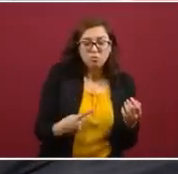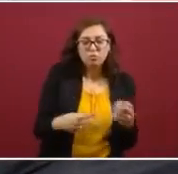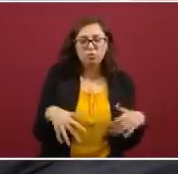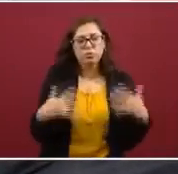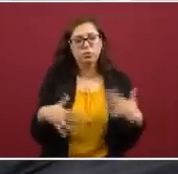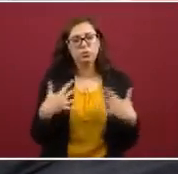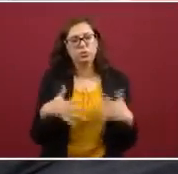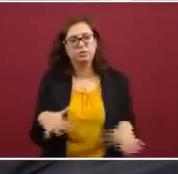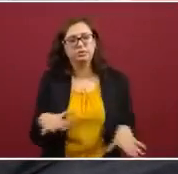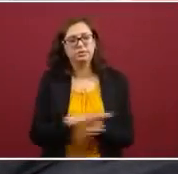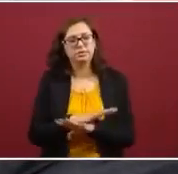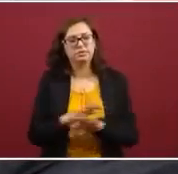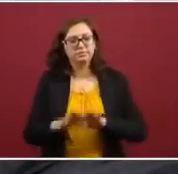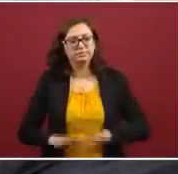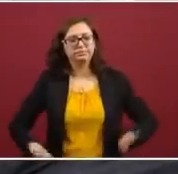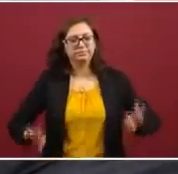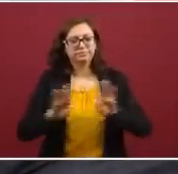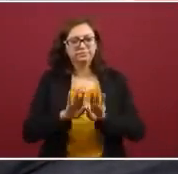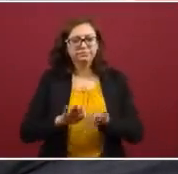Nosotros